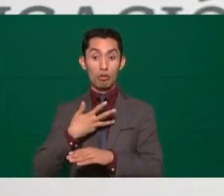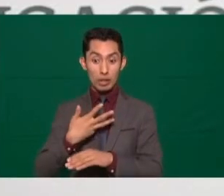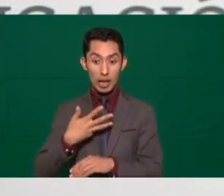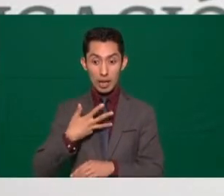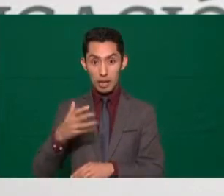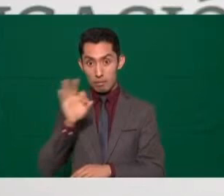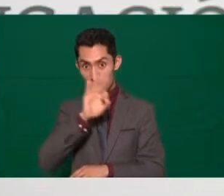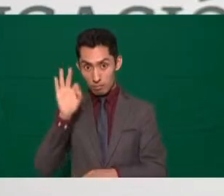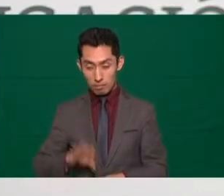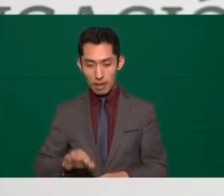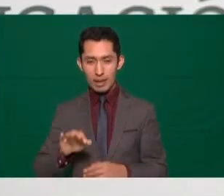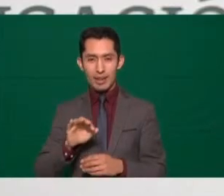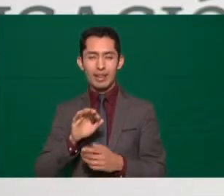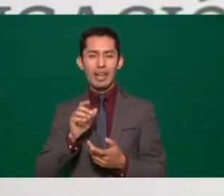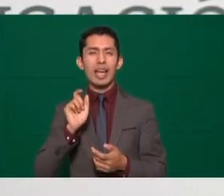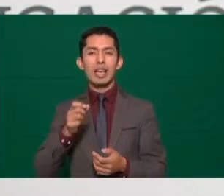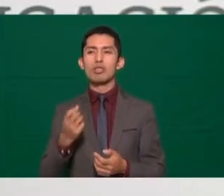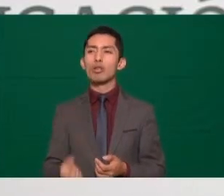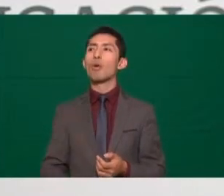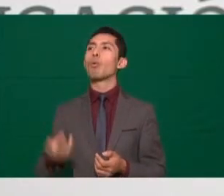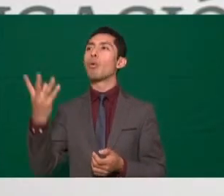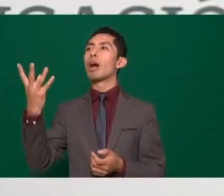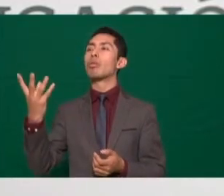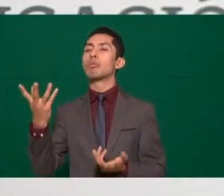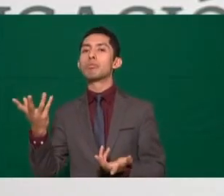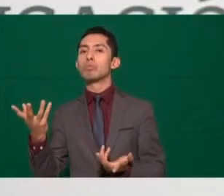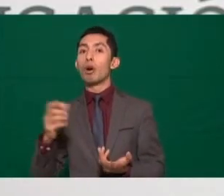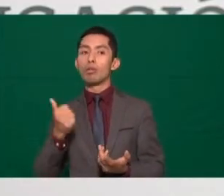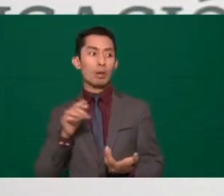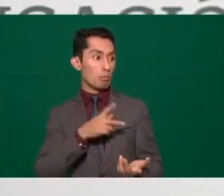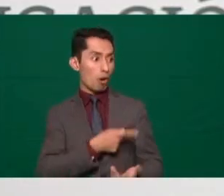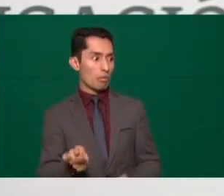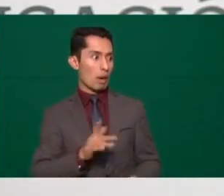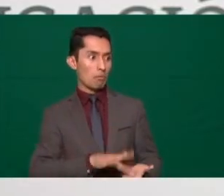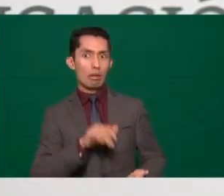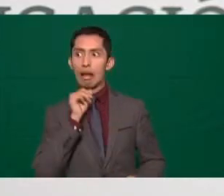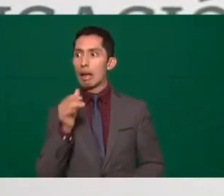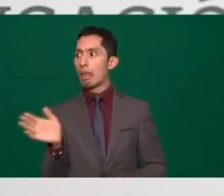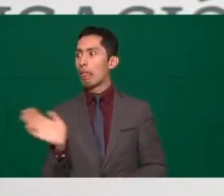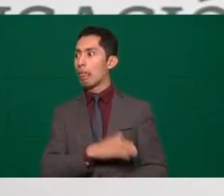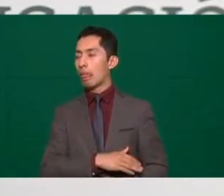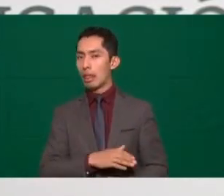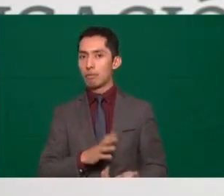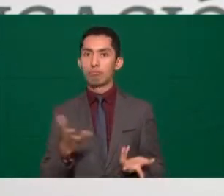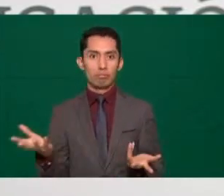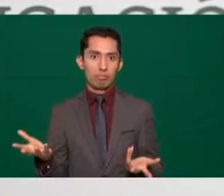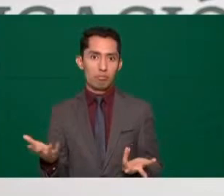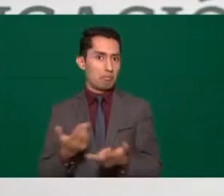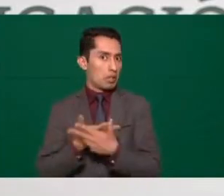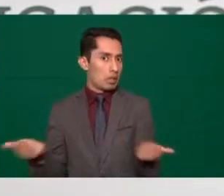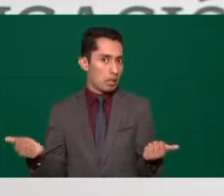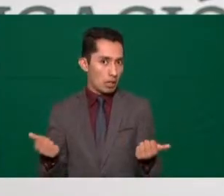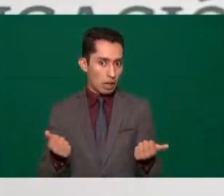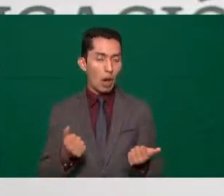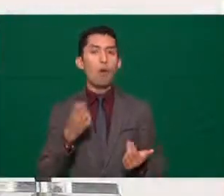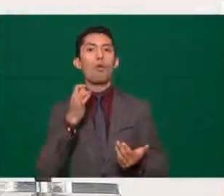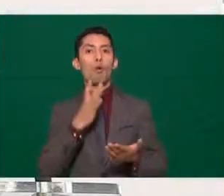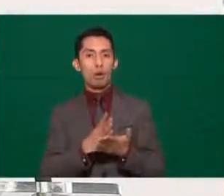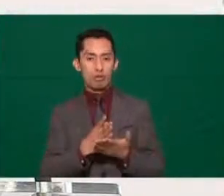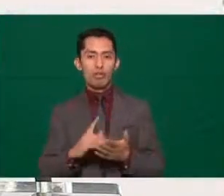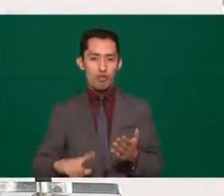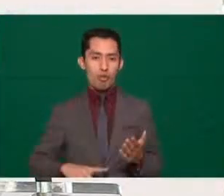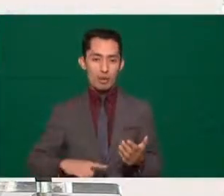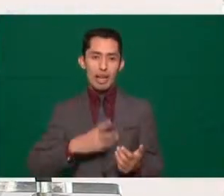créditos a los pobres, y mucho menos a